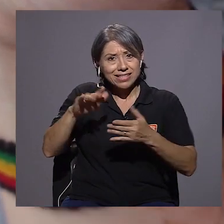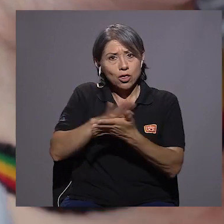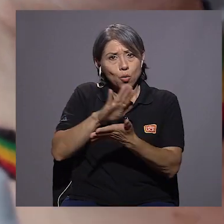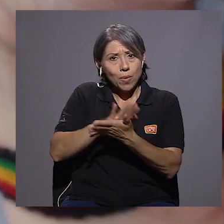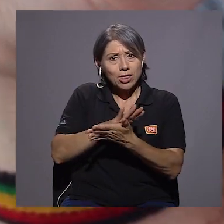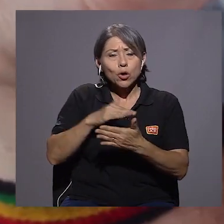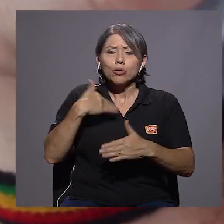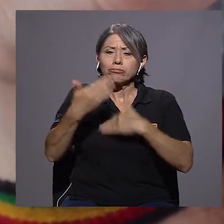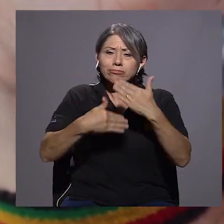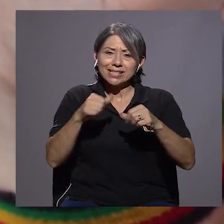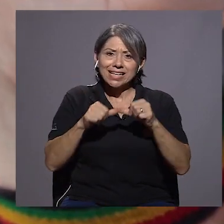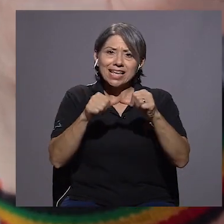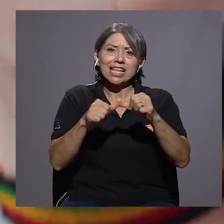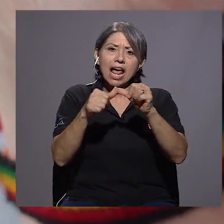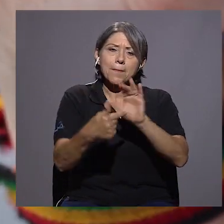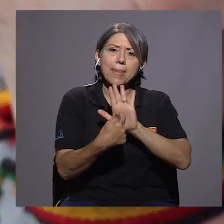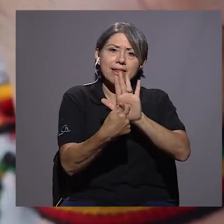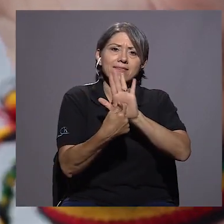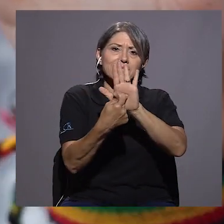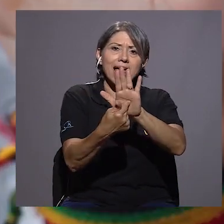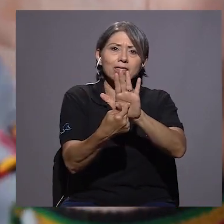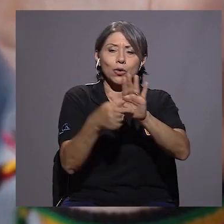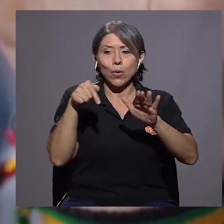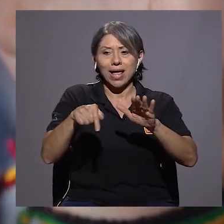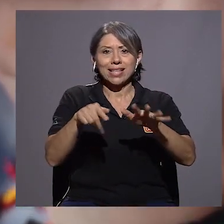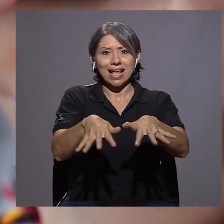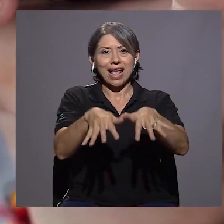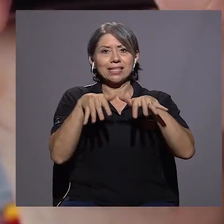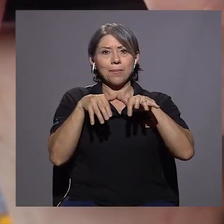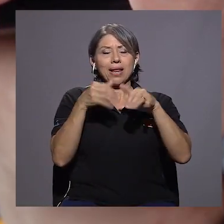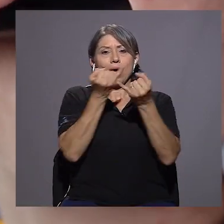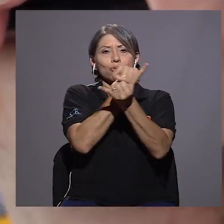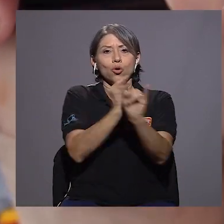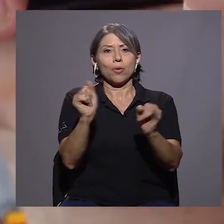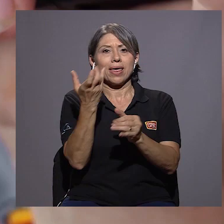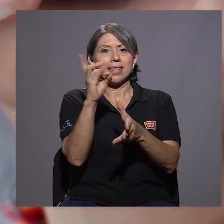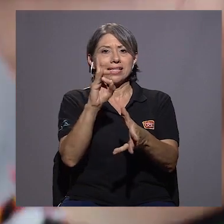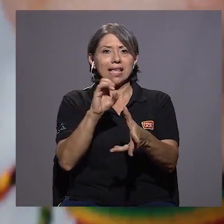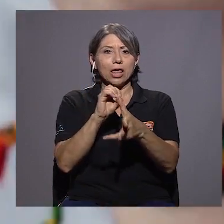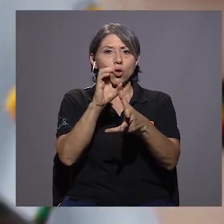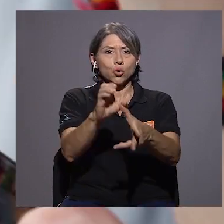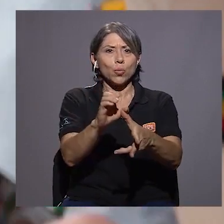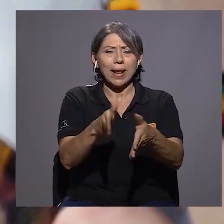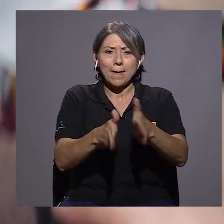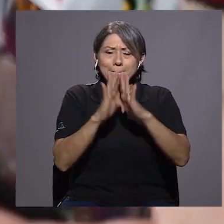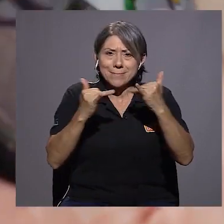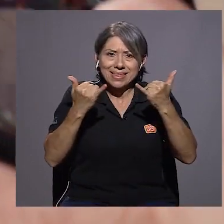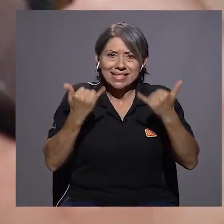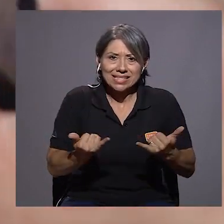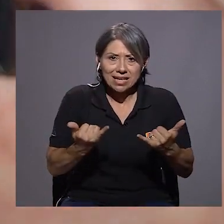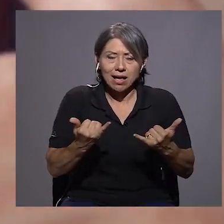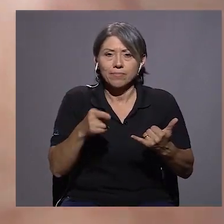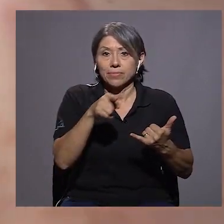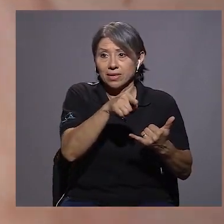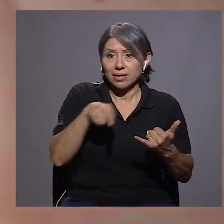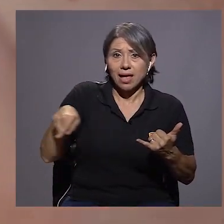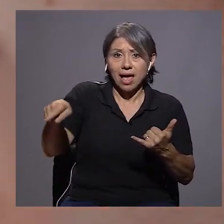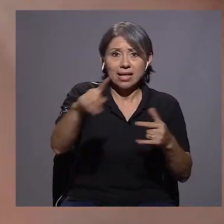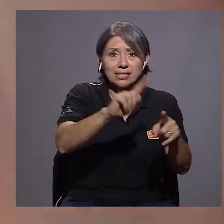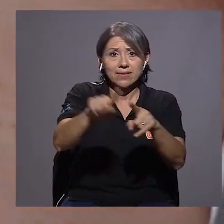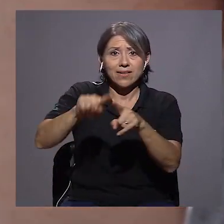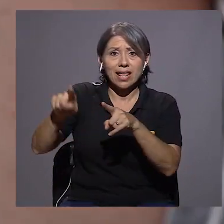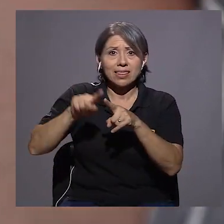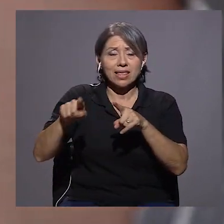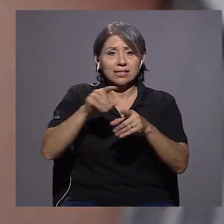detallado del documento se irán manifestando. Por este medio, la Asamblea Autónoma 17 de octubre solicita de forma inmediata a